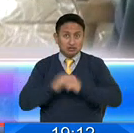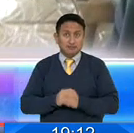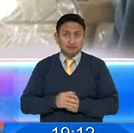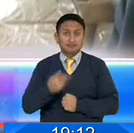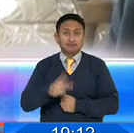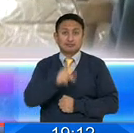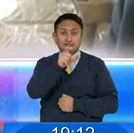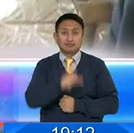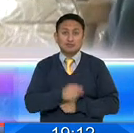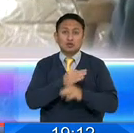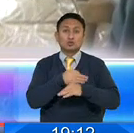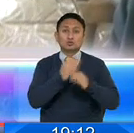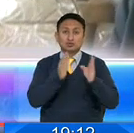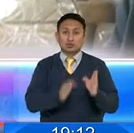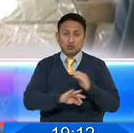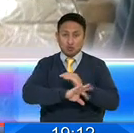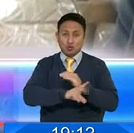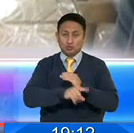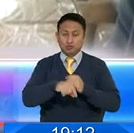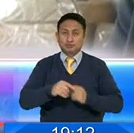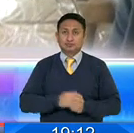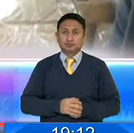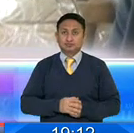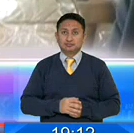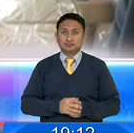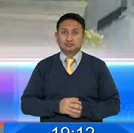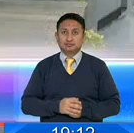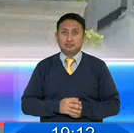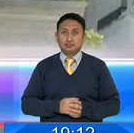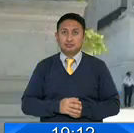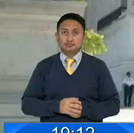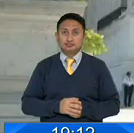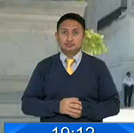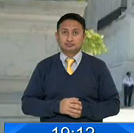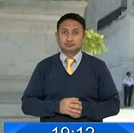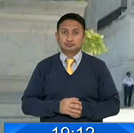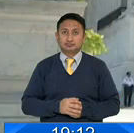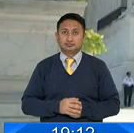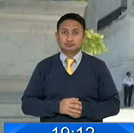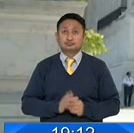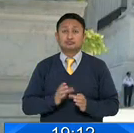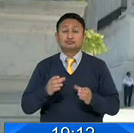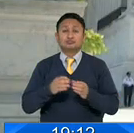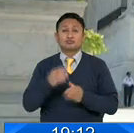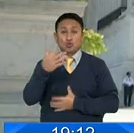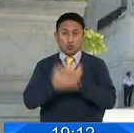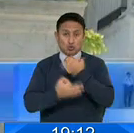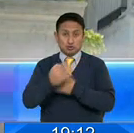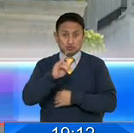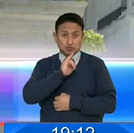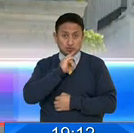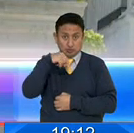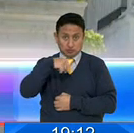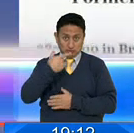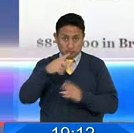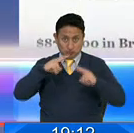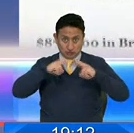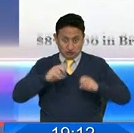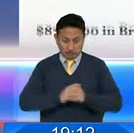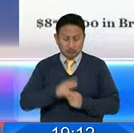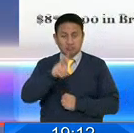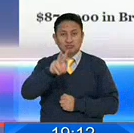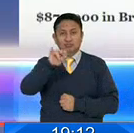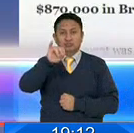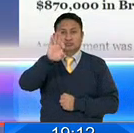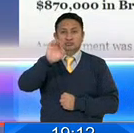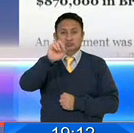funcionarios corruptos del sector petrolero. La investigación del Departamento de Justicia norteamericano da cuenta que Vitol admitió haber